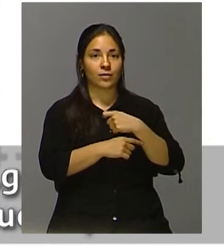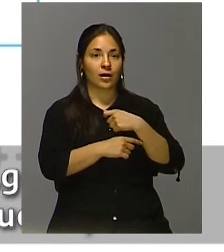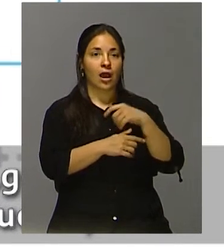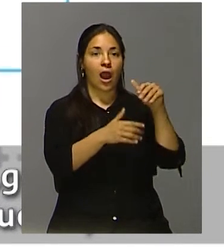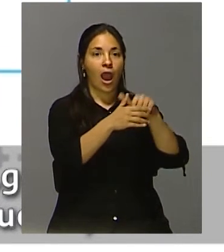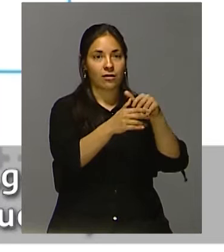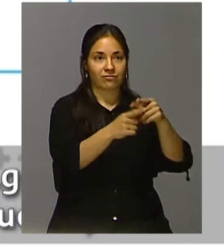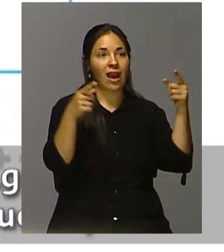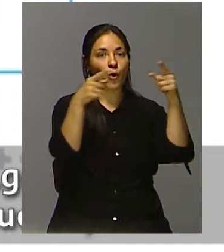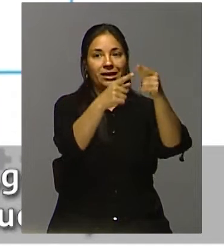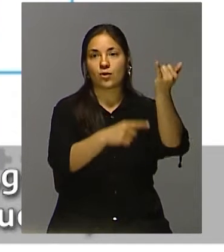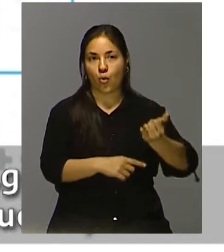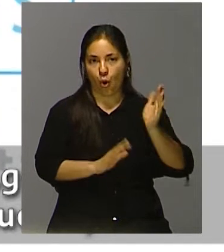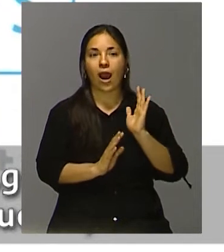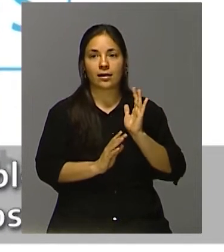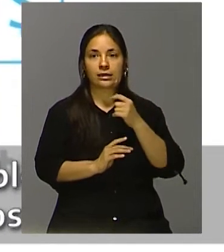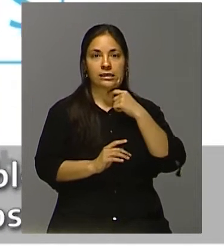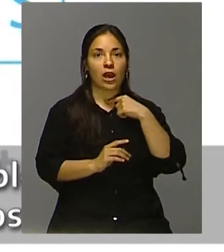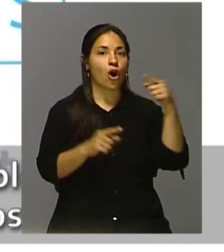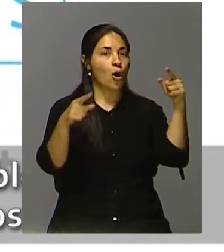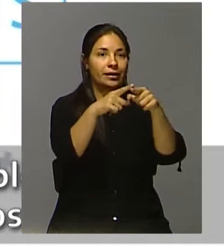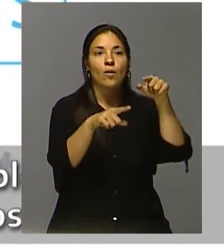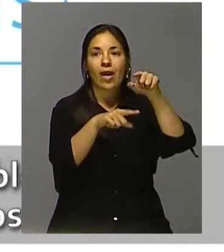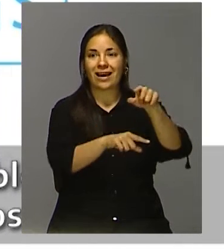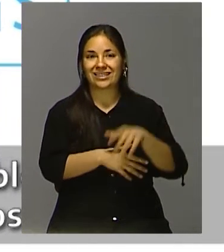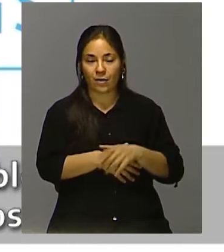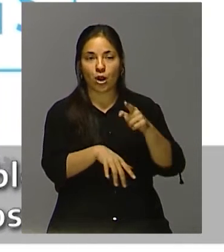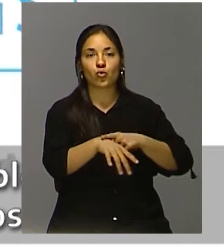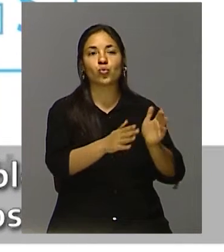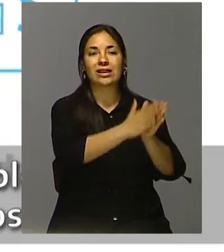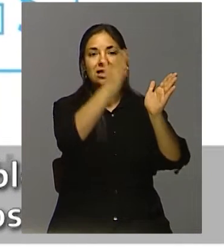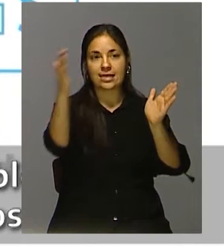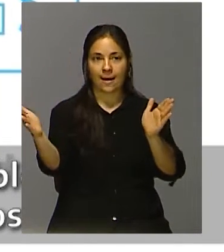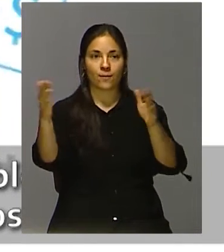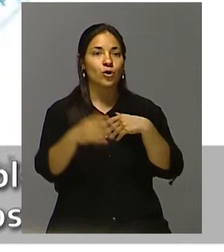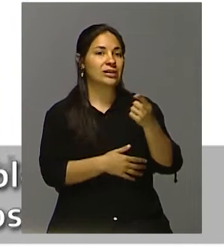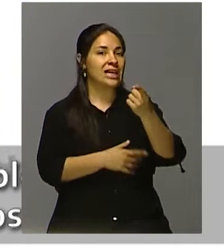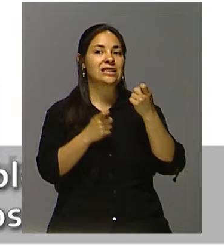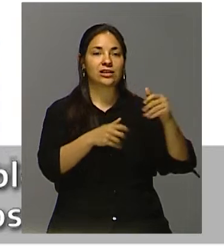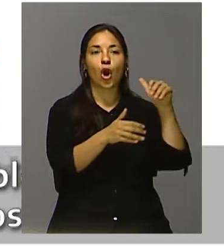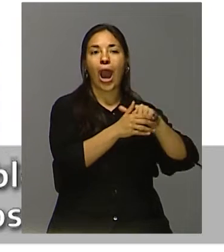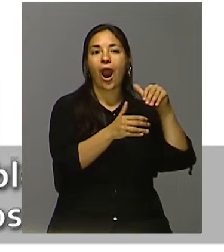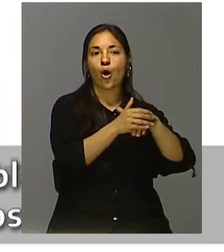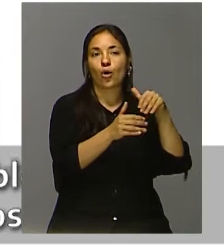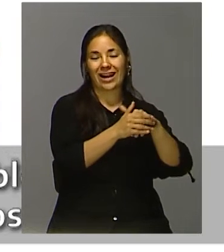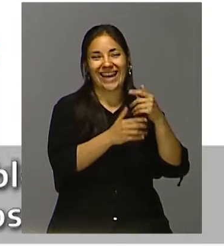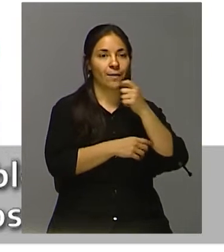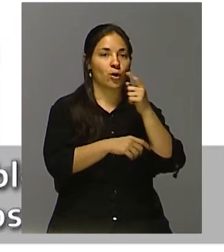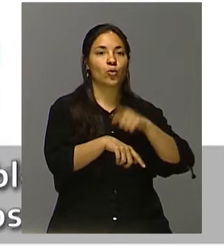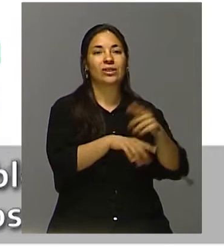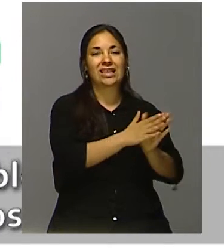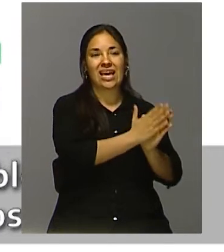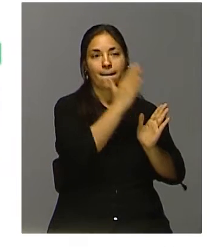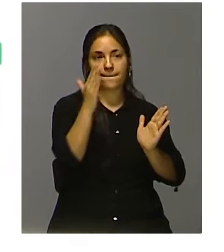un objetivo. Quiero alcanzar este objetivo en este tiempo. Para hacer eso necesito ahorrar durante tanto tiempo,